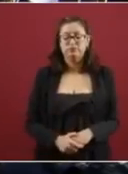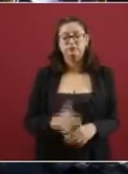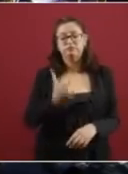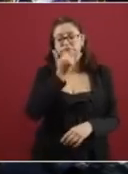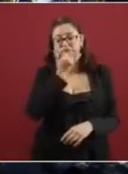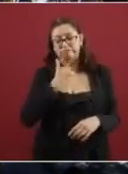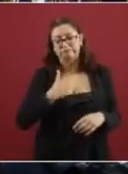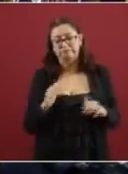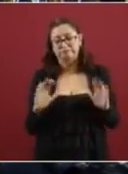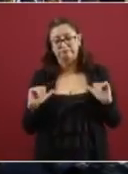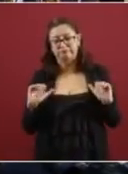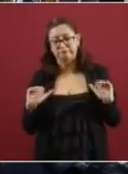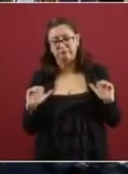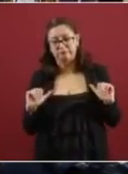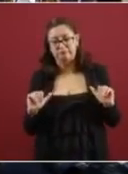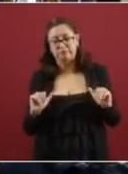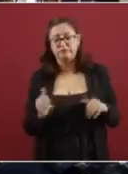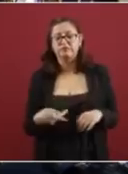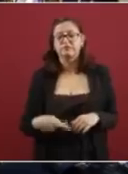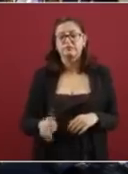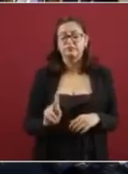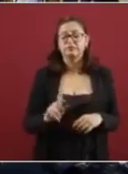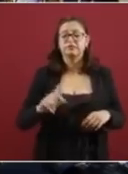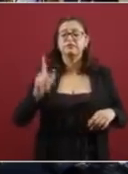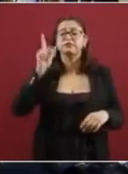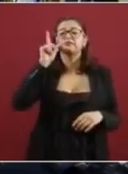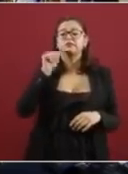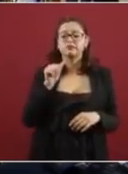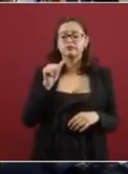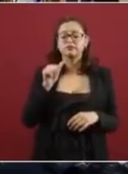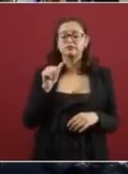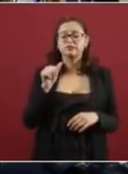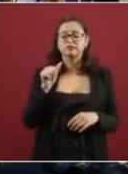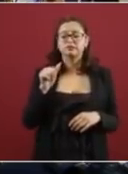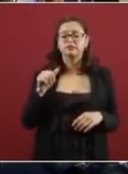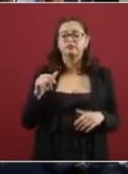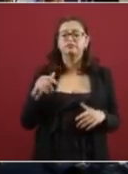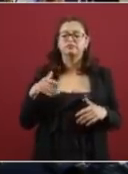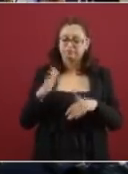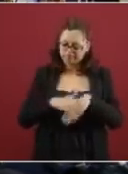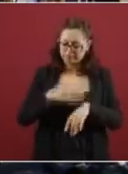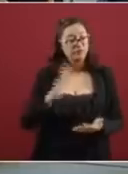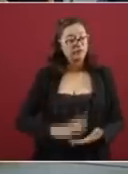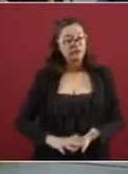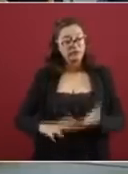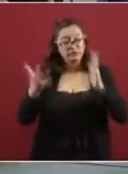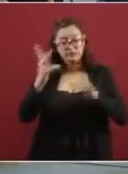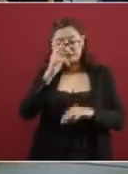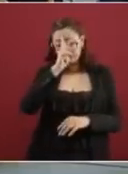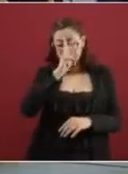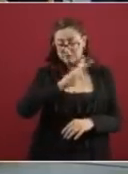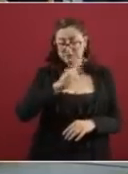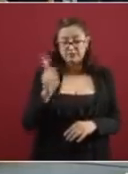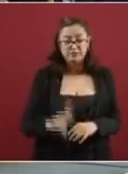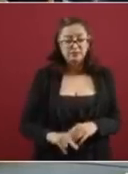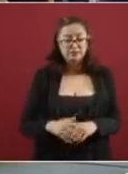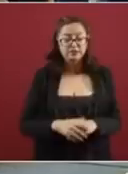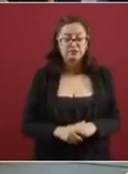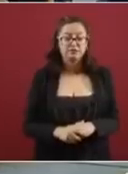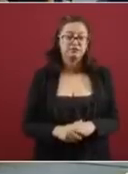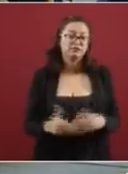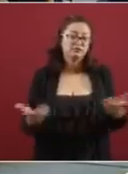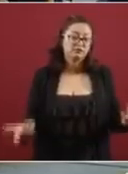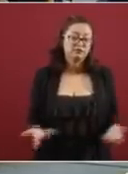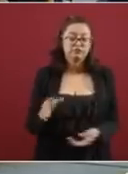no. Durante su conferencia de prensa matutina este 8 de abril, el presidente López Obrador se refirió al tema de las